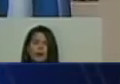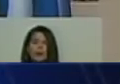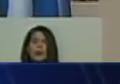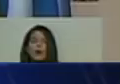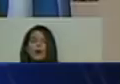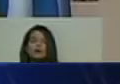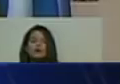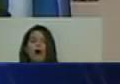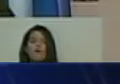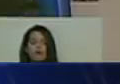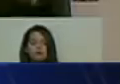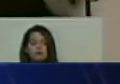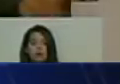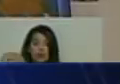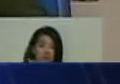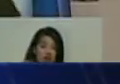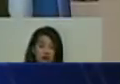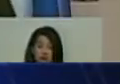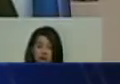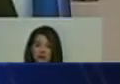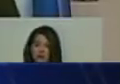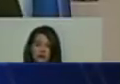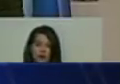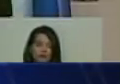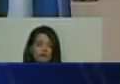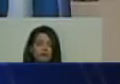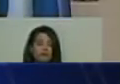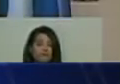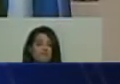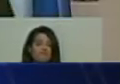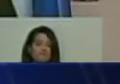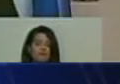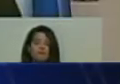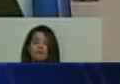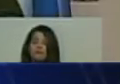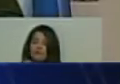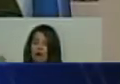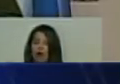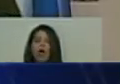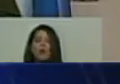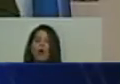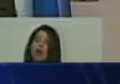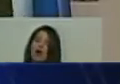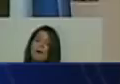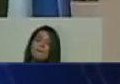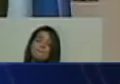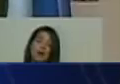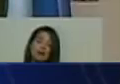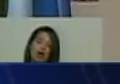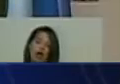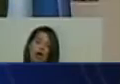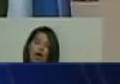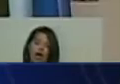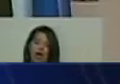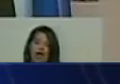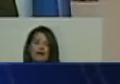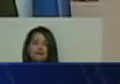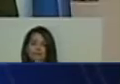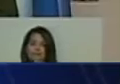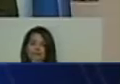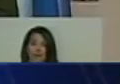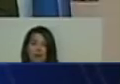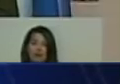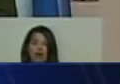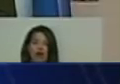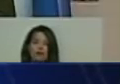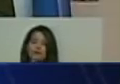bien eran para luego extorsionar, para chantajear. O sea, el tema de la corrupción era, según el análisis que